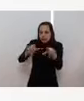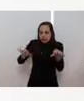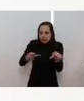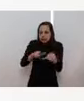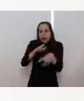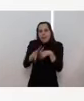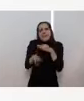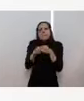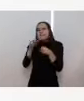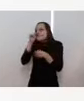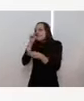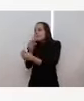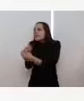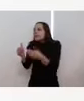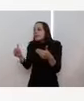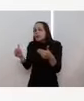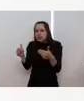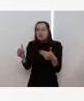pediatría